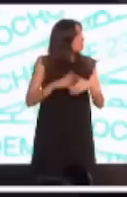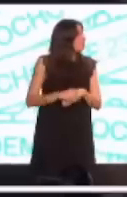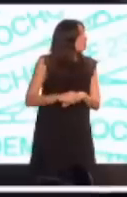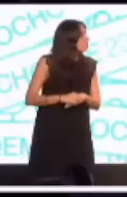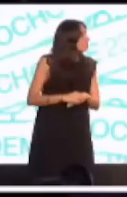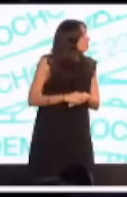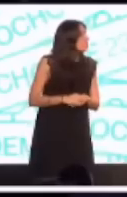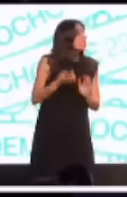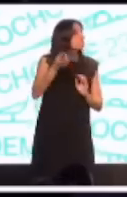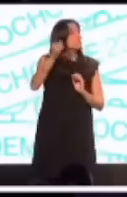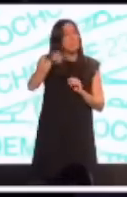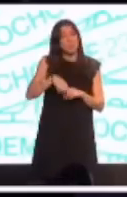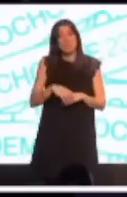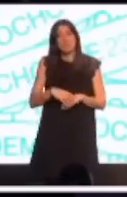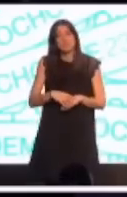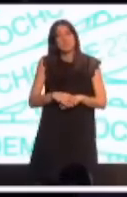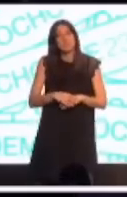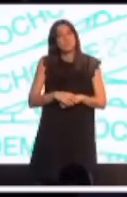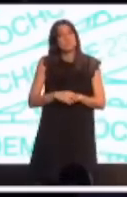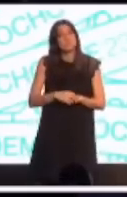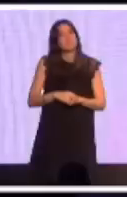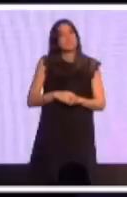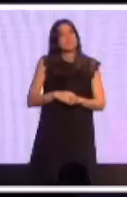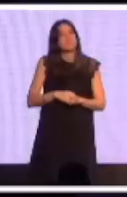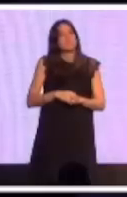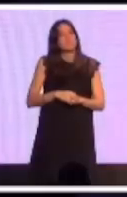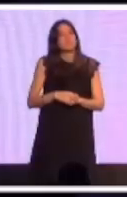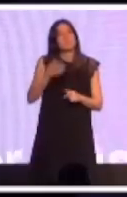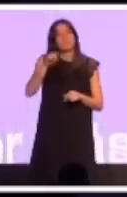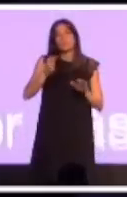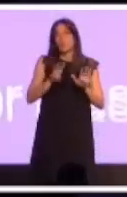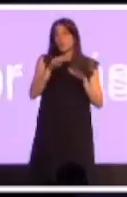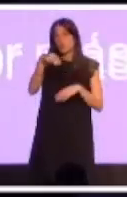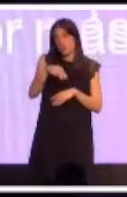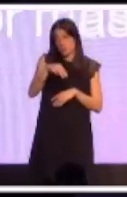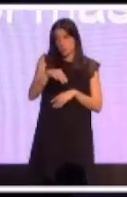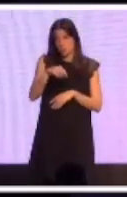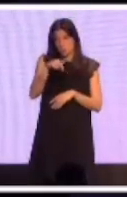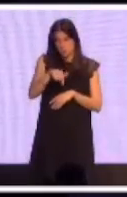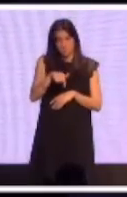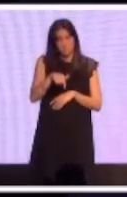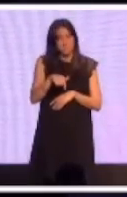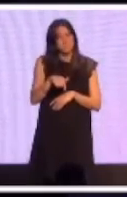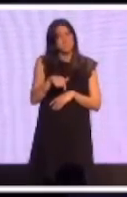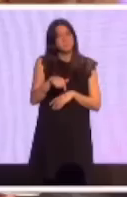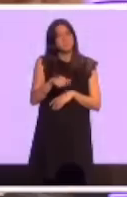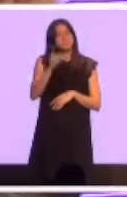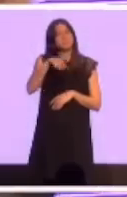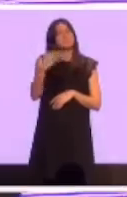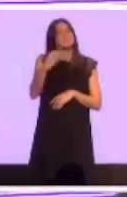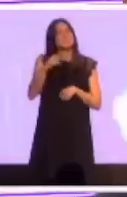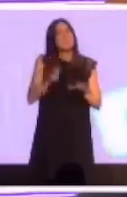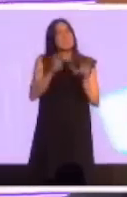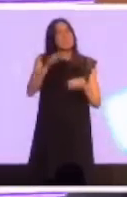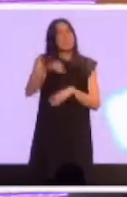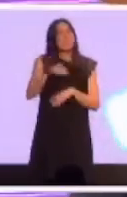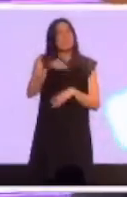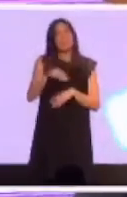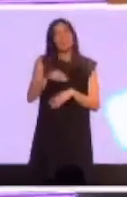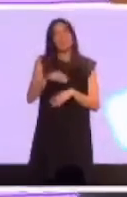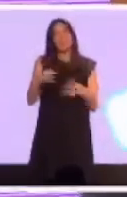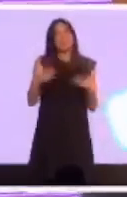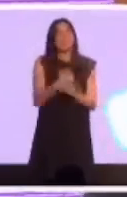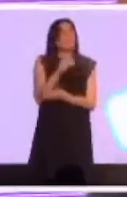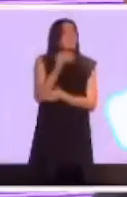y también y también este 8 de marzo tiene que ser el 8 de marzo de todas